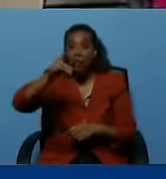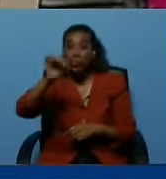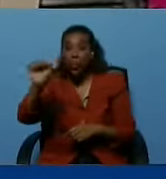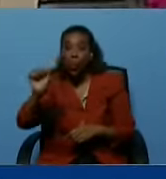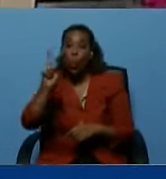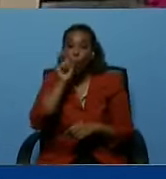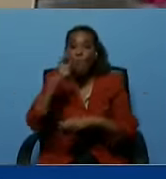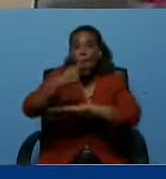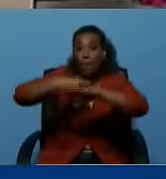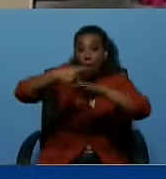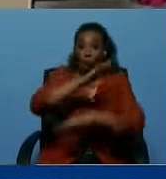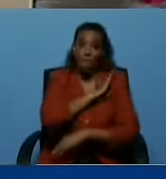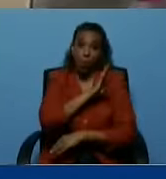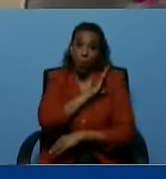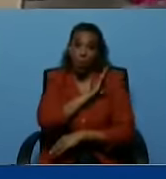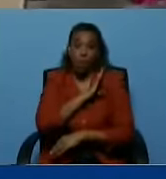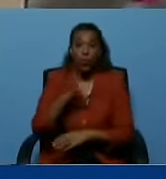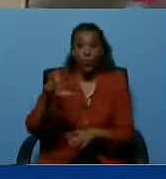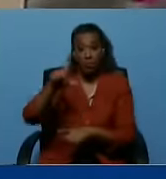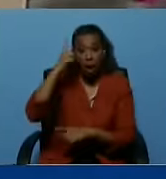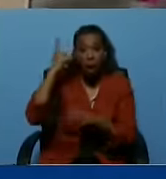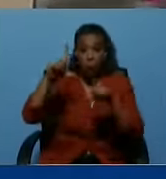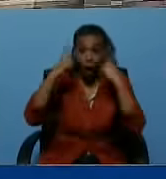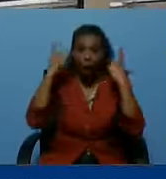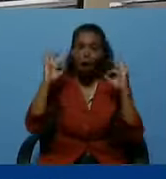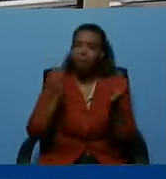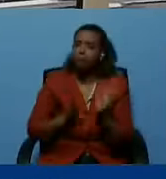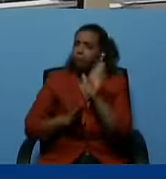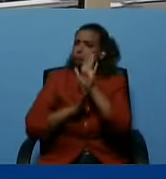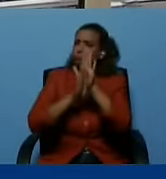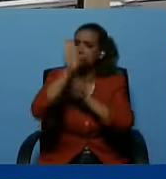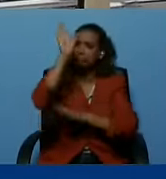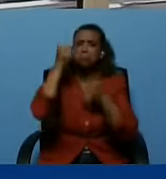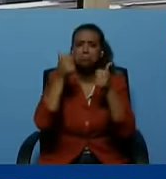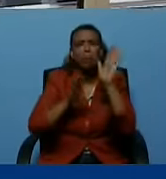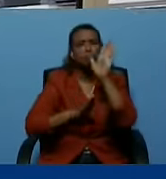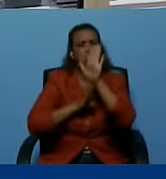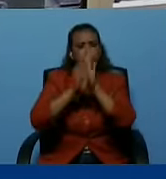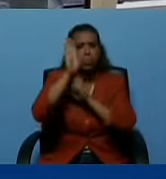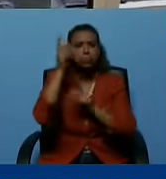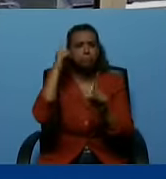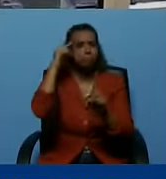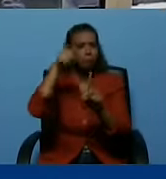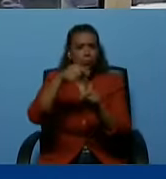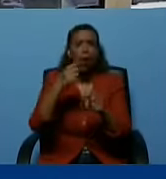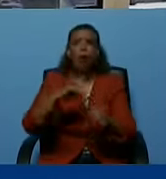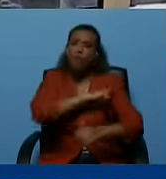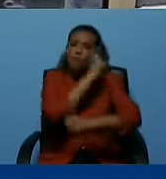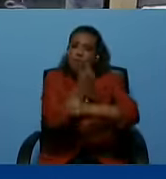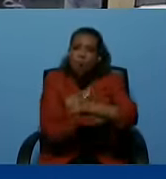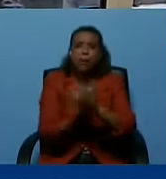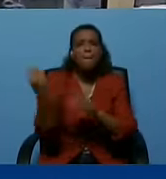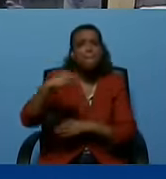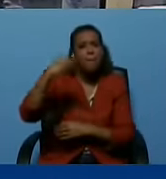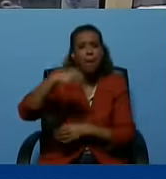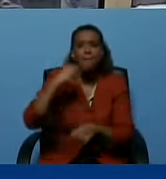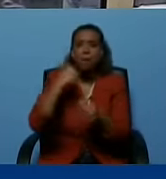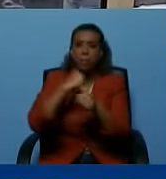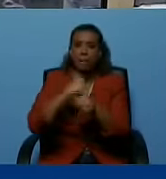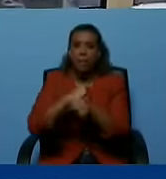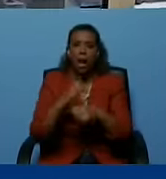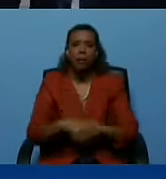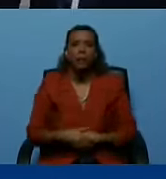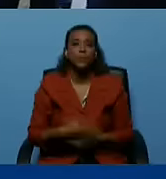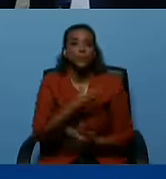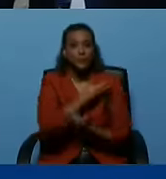ayudado demasiado, nos ha apoyado y vamos para adelante, presidente, para adelante con fuerza y cada vez más duro, claro, mi